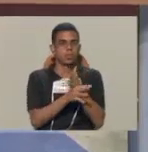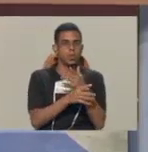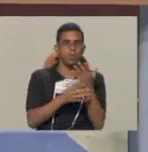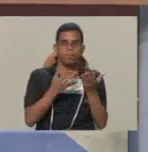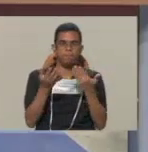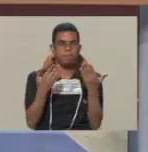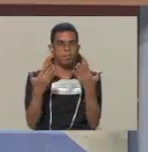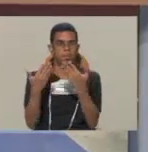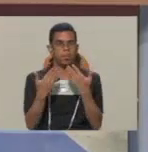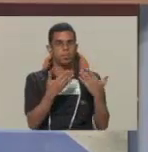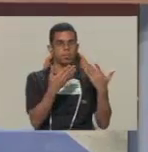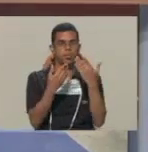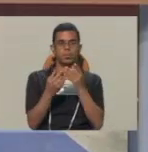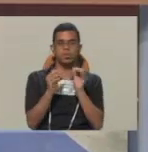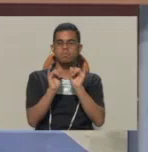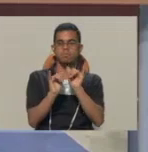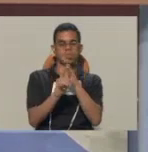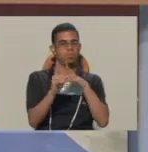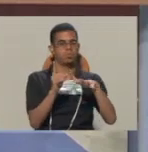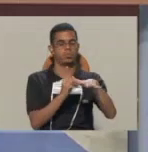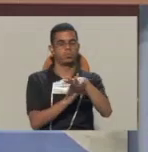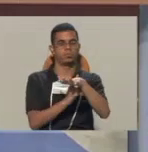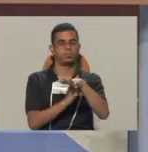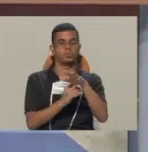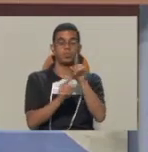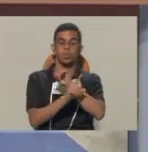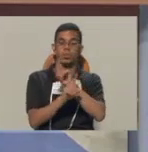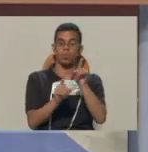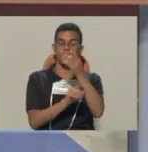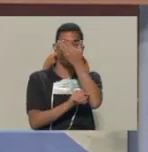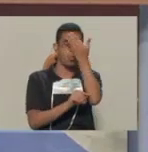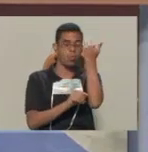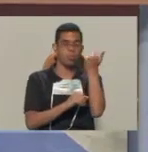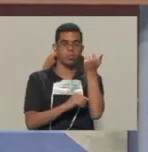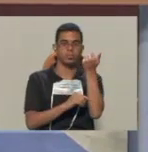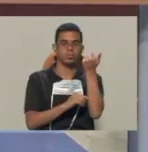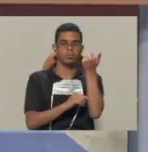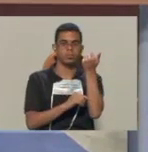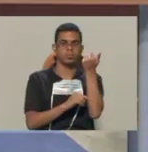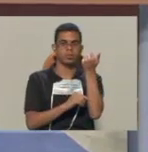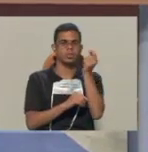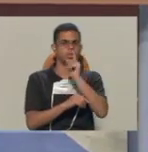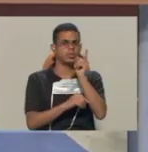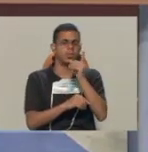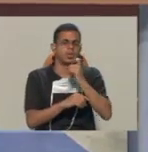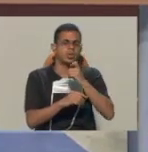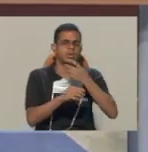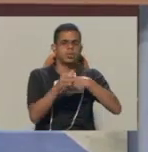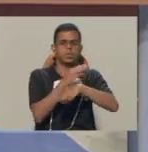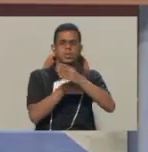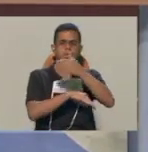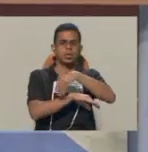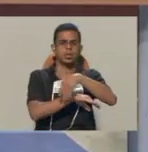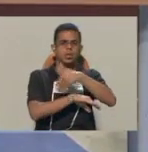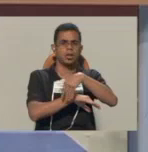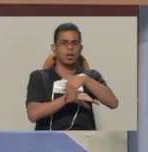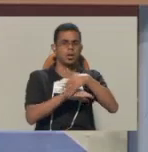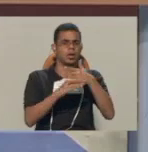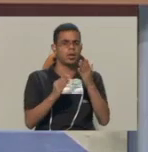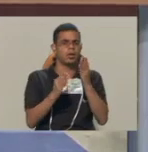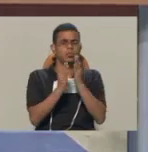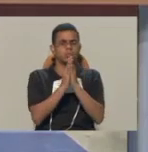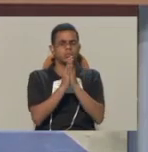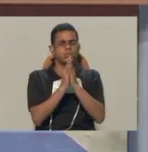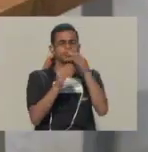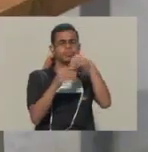que hacer tienen que ser dinámicas dentro del mismo, dentro del mismo ambiente. No olviden que si no tienen que salir de